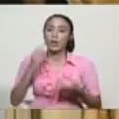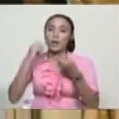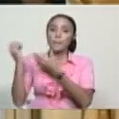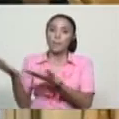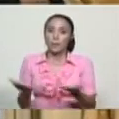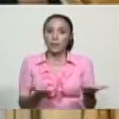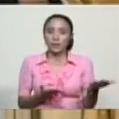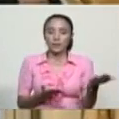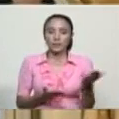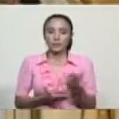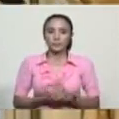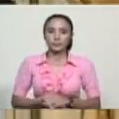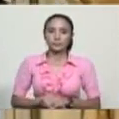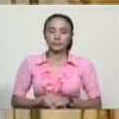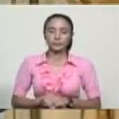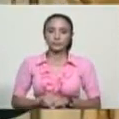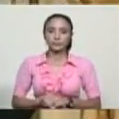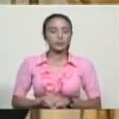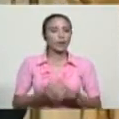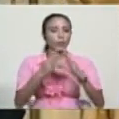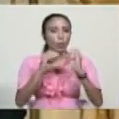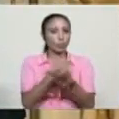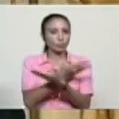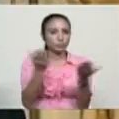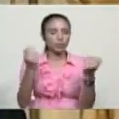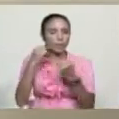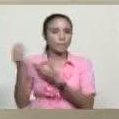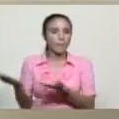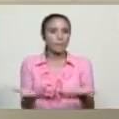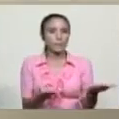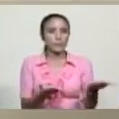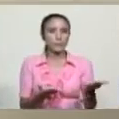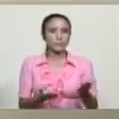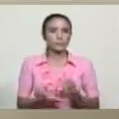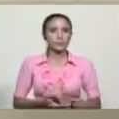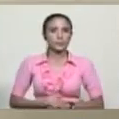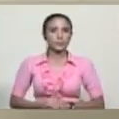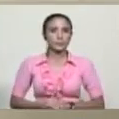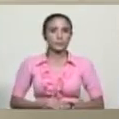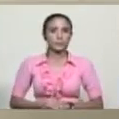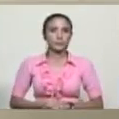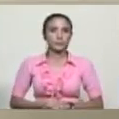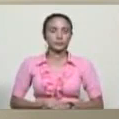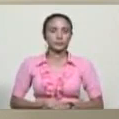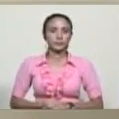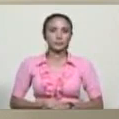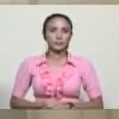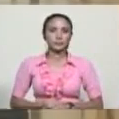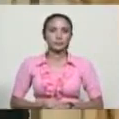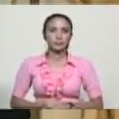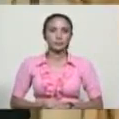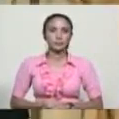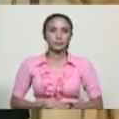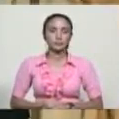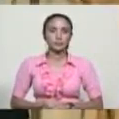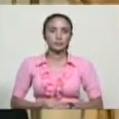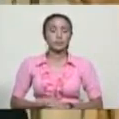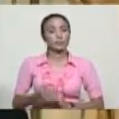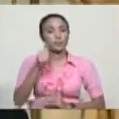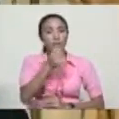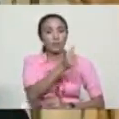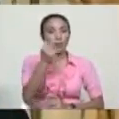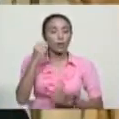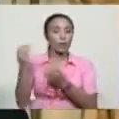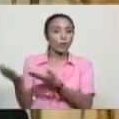la bienvenida a todas y a todos nuestros queridos